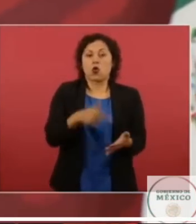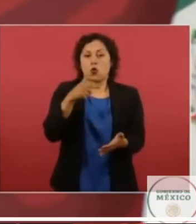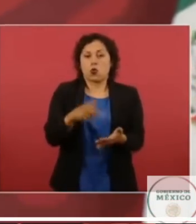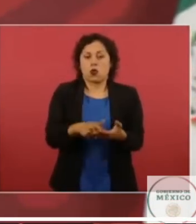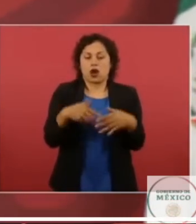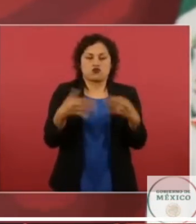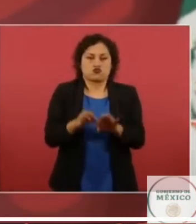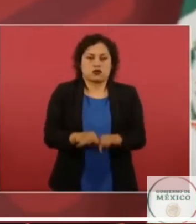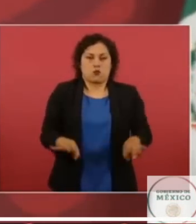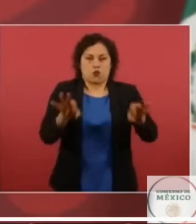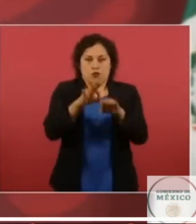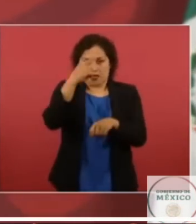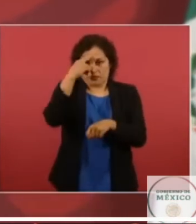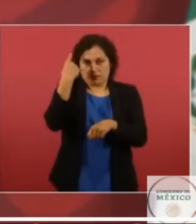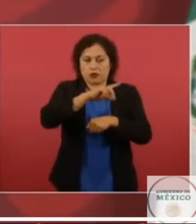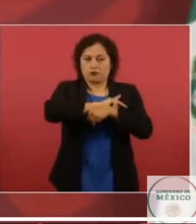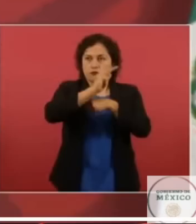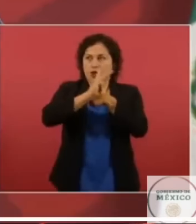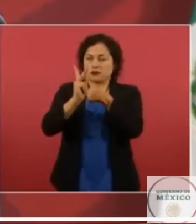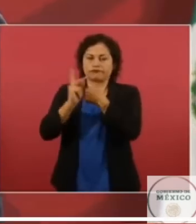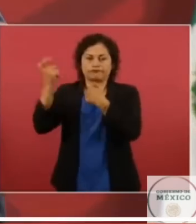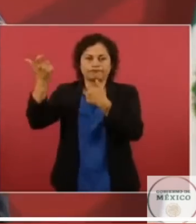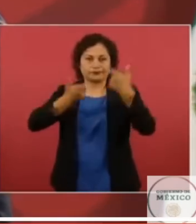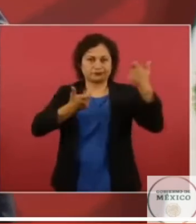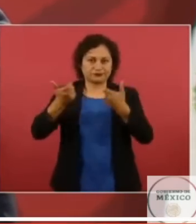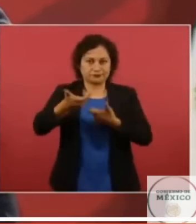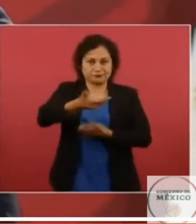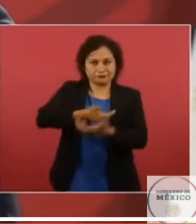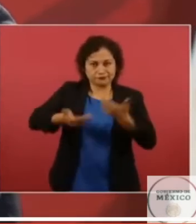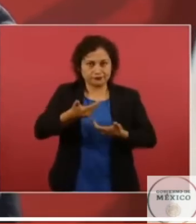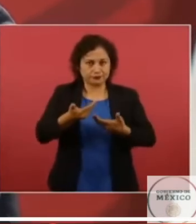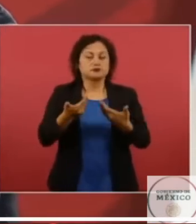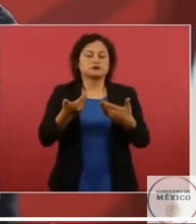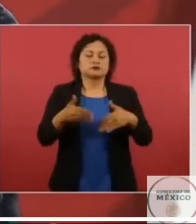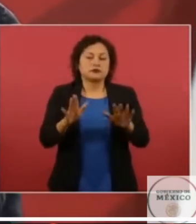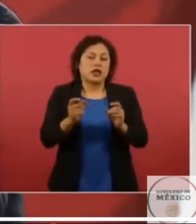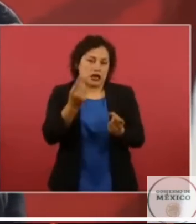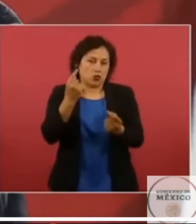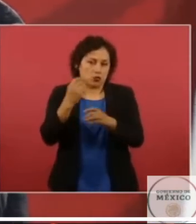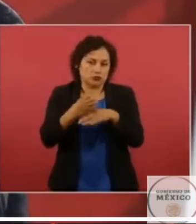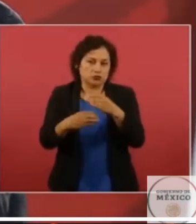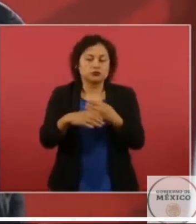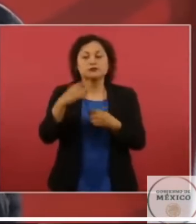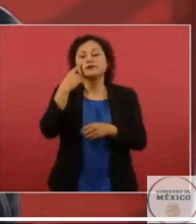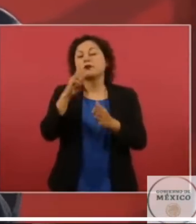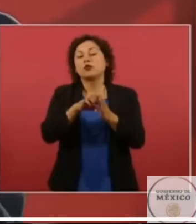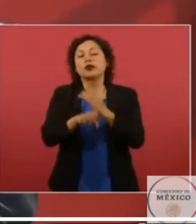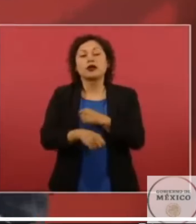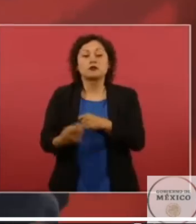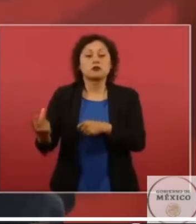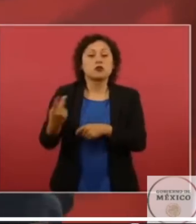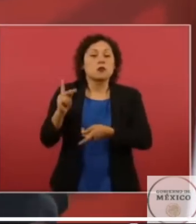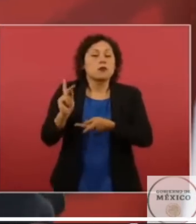Los chayoteros, los expresidentes como Vicente Fox, los periódicos impresos